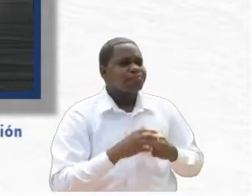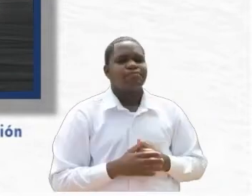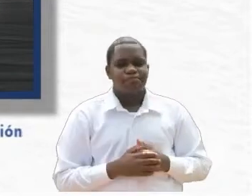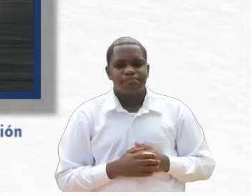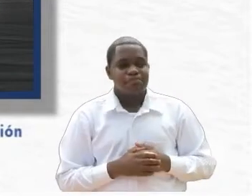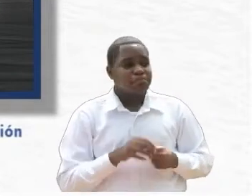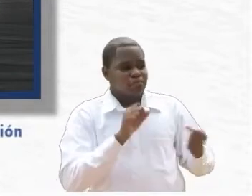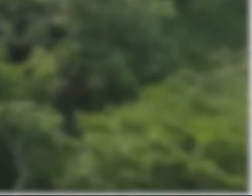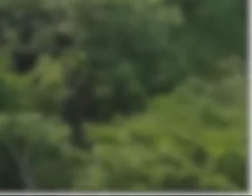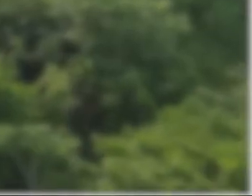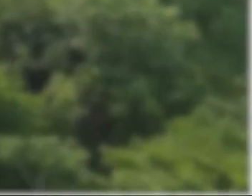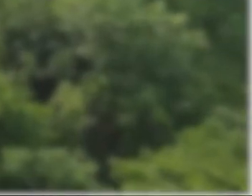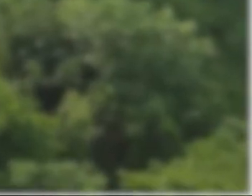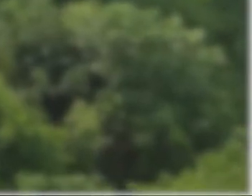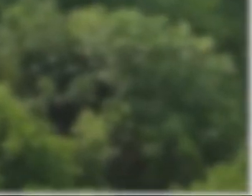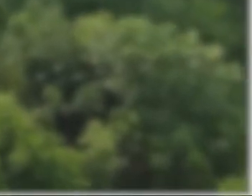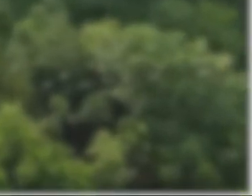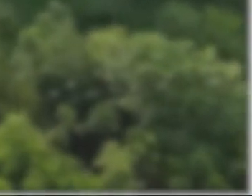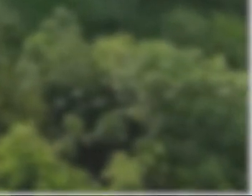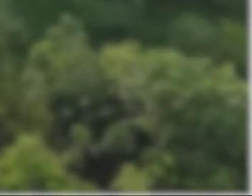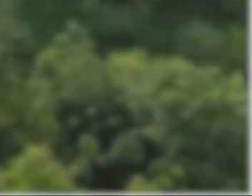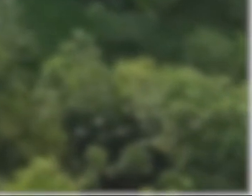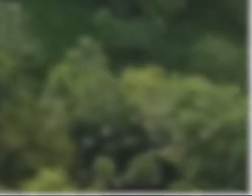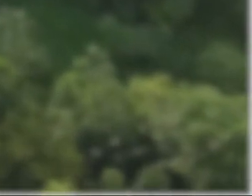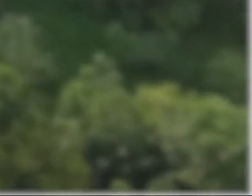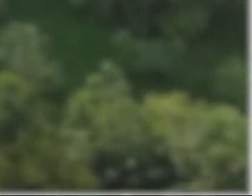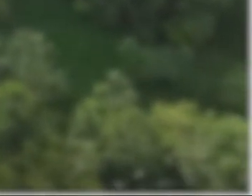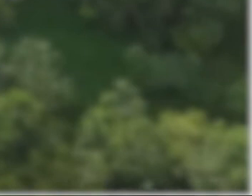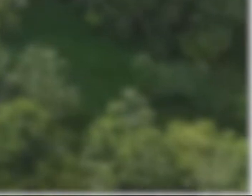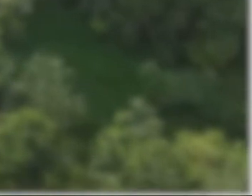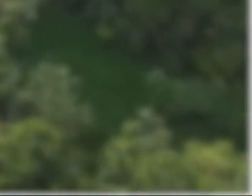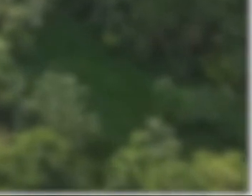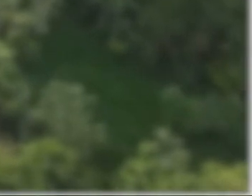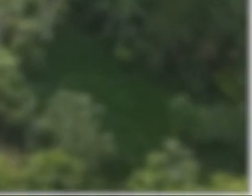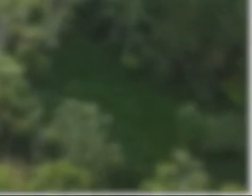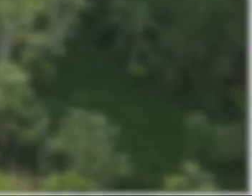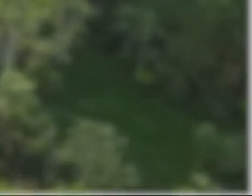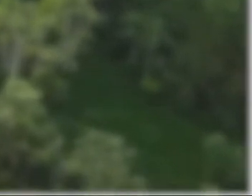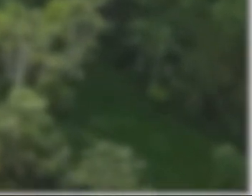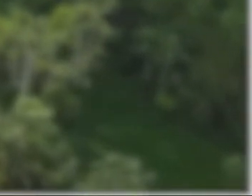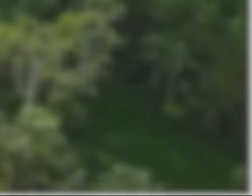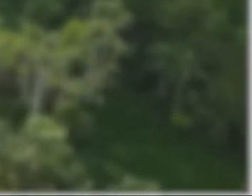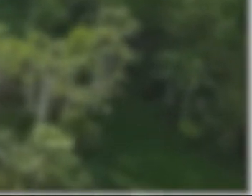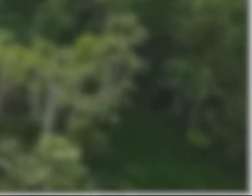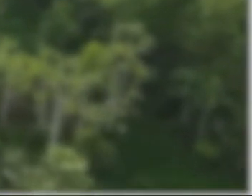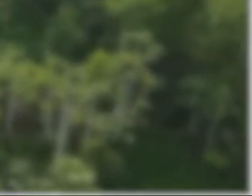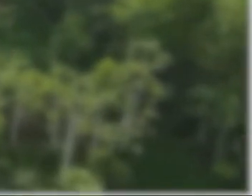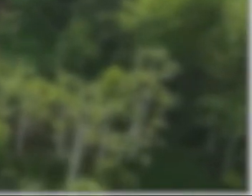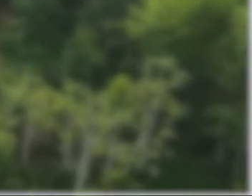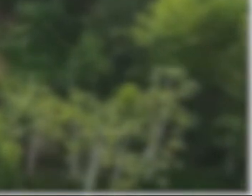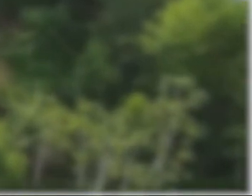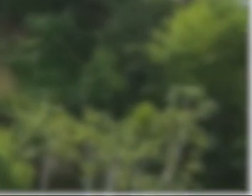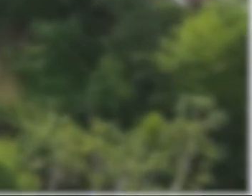los benefician o no. Ciertas alteraciones del orden público están dando a que